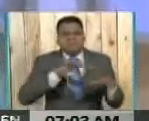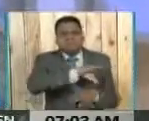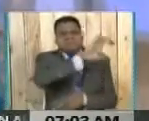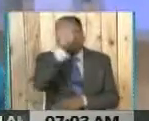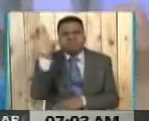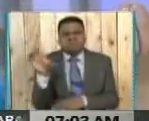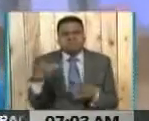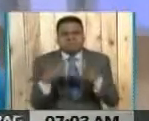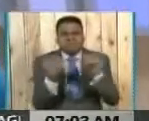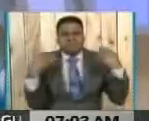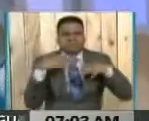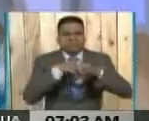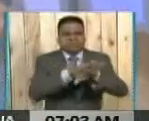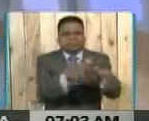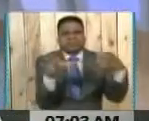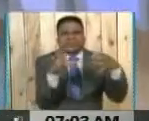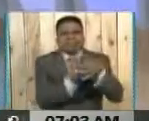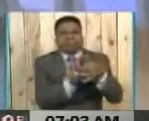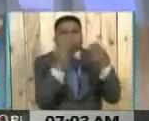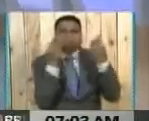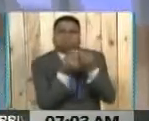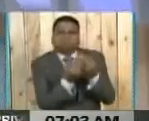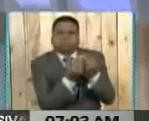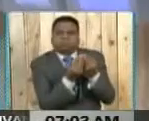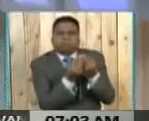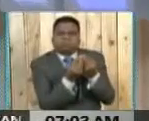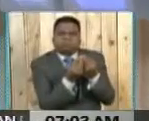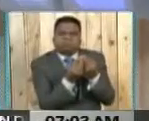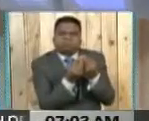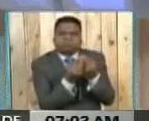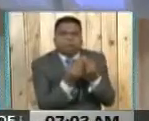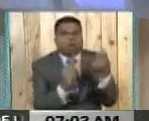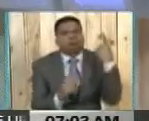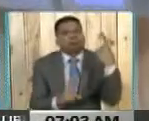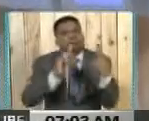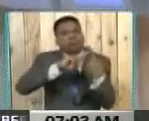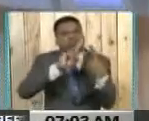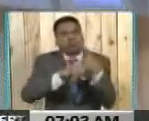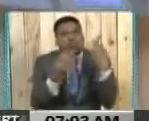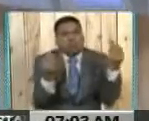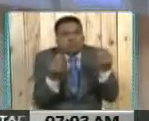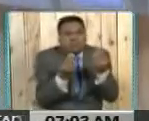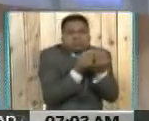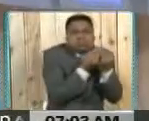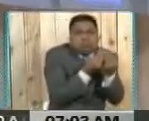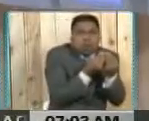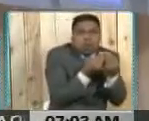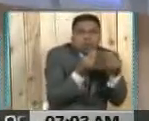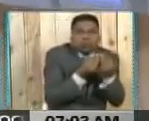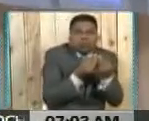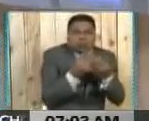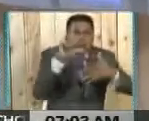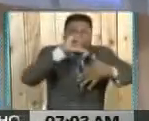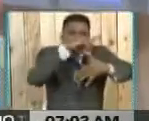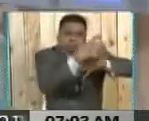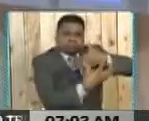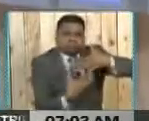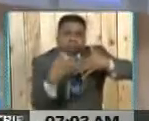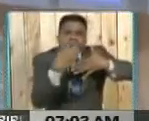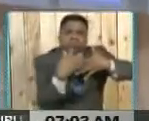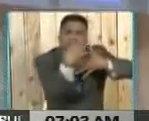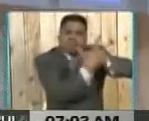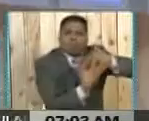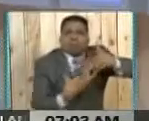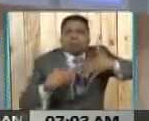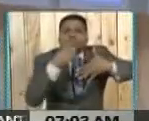mundo donde realmente esos pensamientos congregaran en una sola accionar. ¿Cree que se ha trabajado, que se ha consolidado, por lo